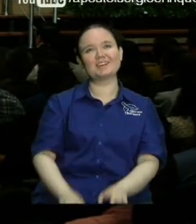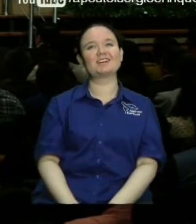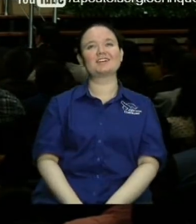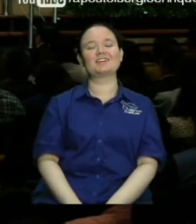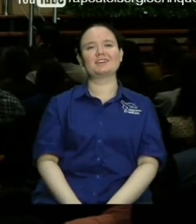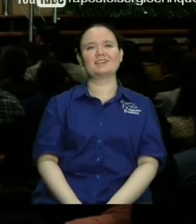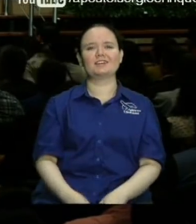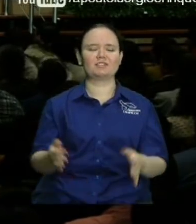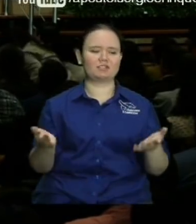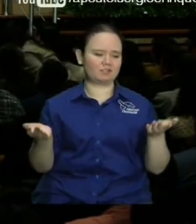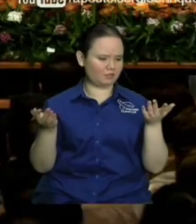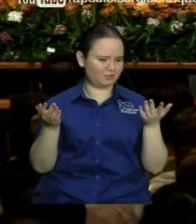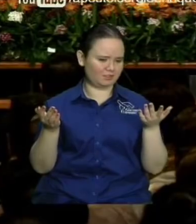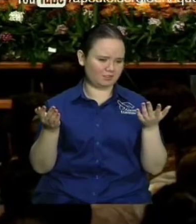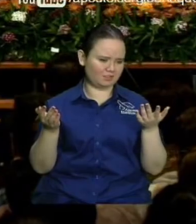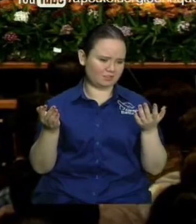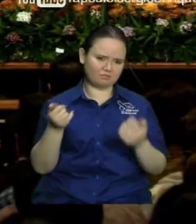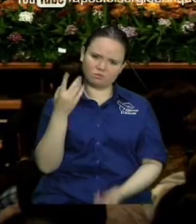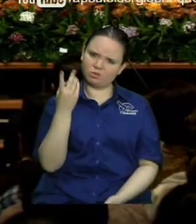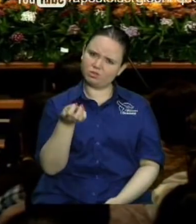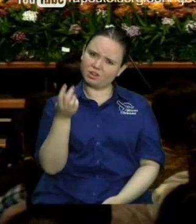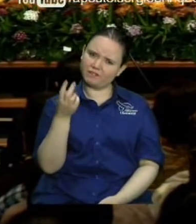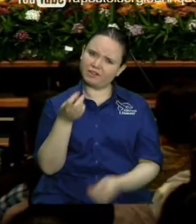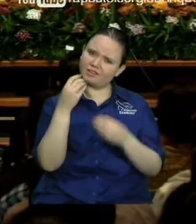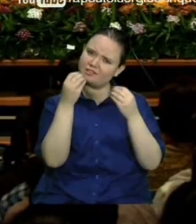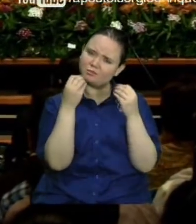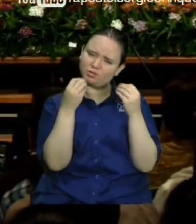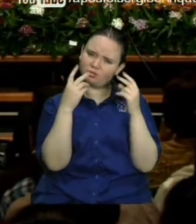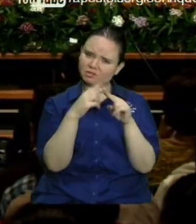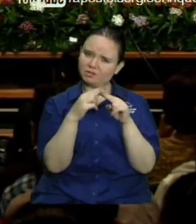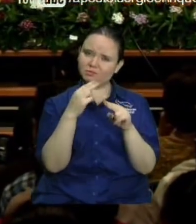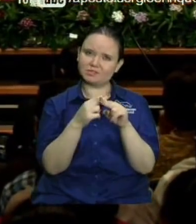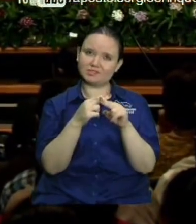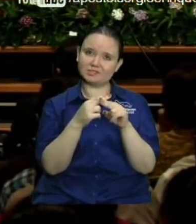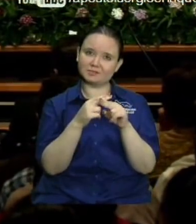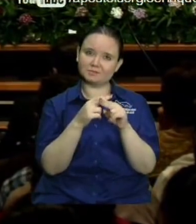Yo dije, entonces la Biblia solo es de genealogías.